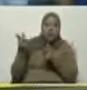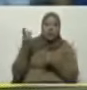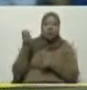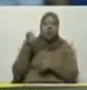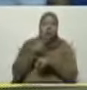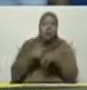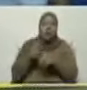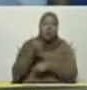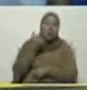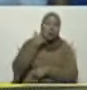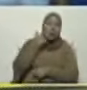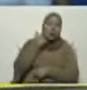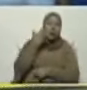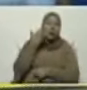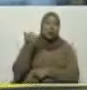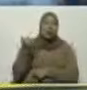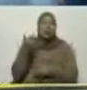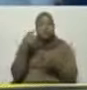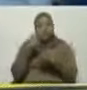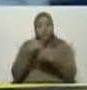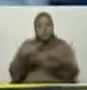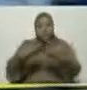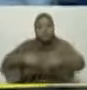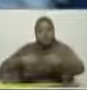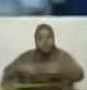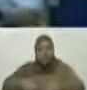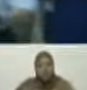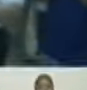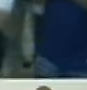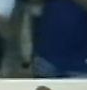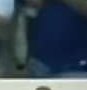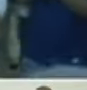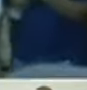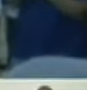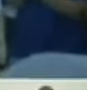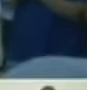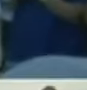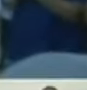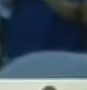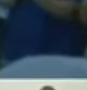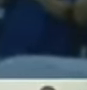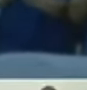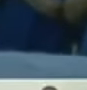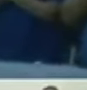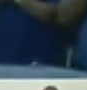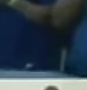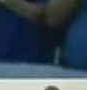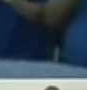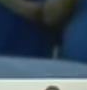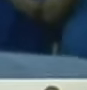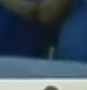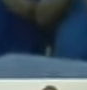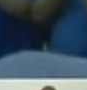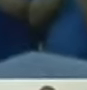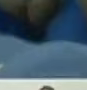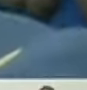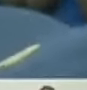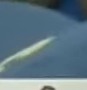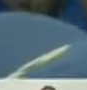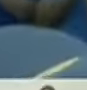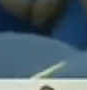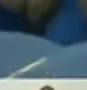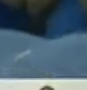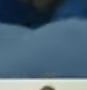trabajadoras vamos a develar la placa conmemorativa de este complejo ideológico batalla de